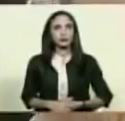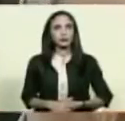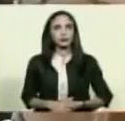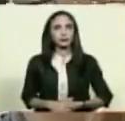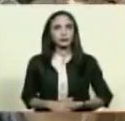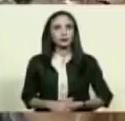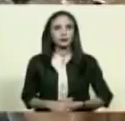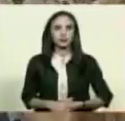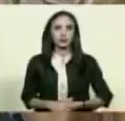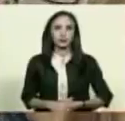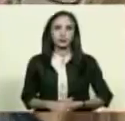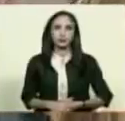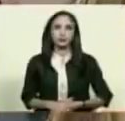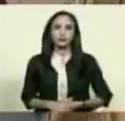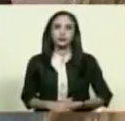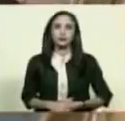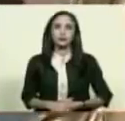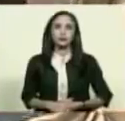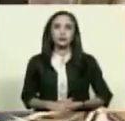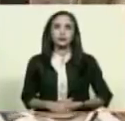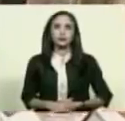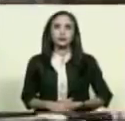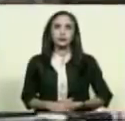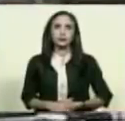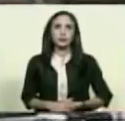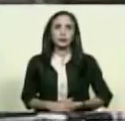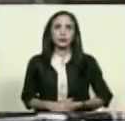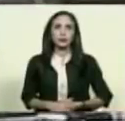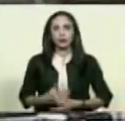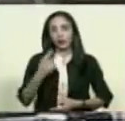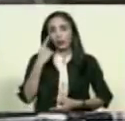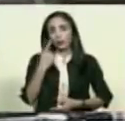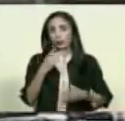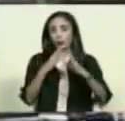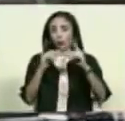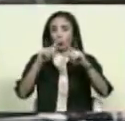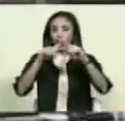Ajá, fíjense. Miren todos los subsectores.